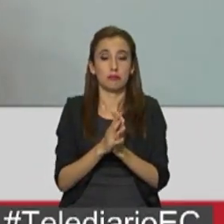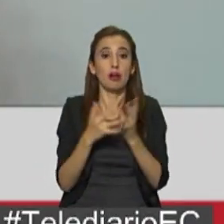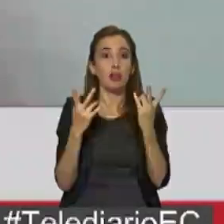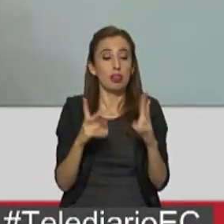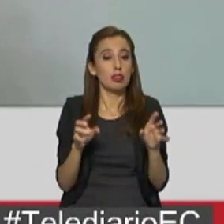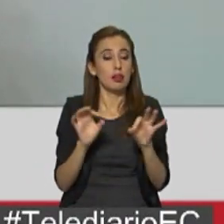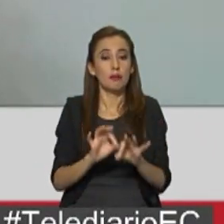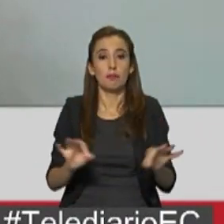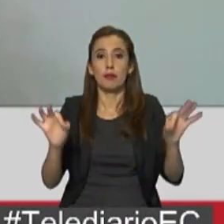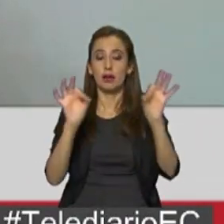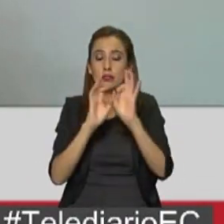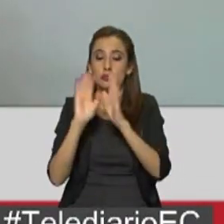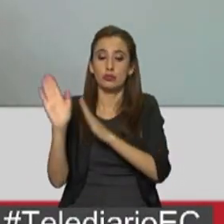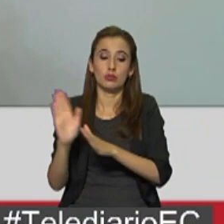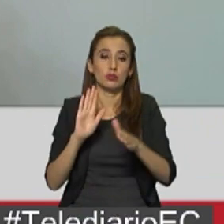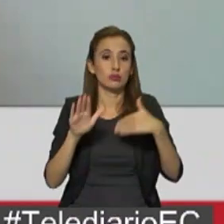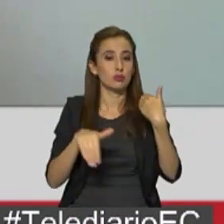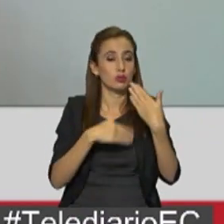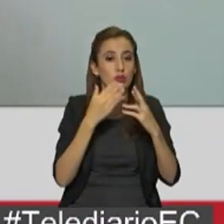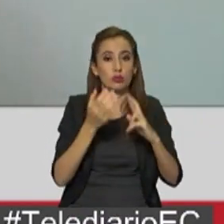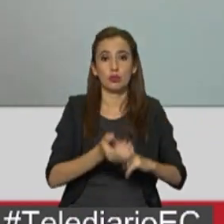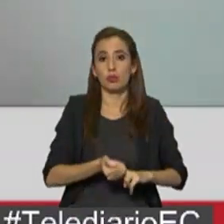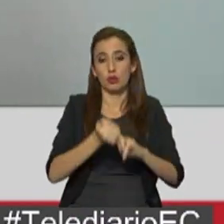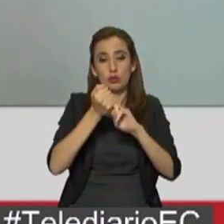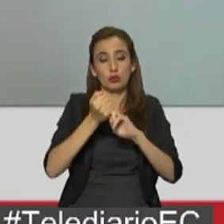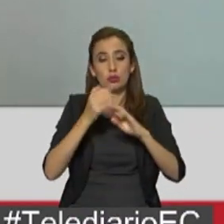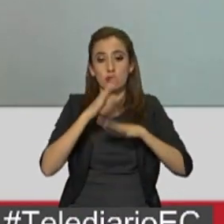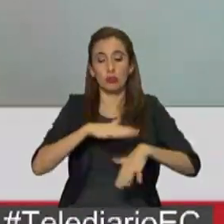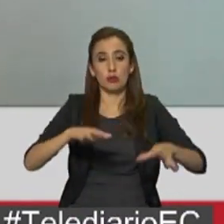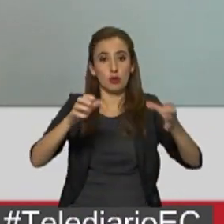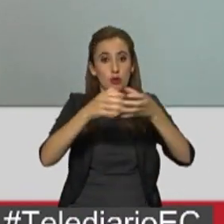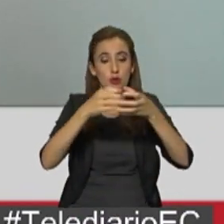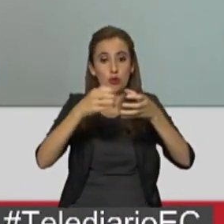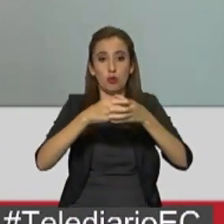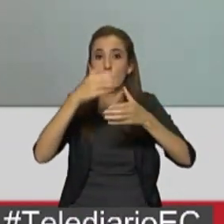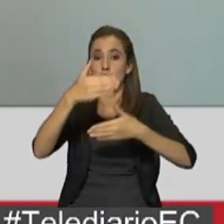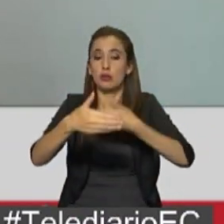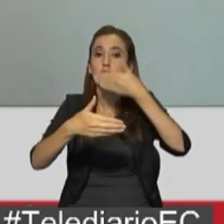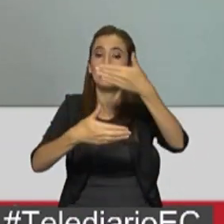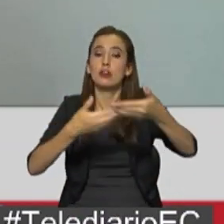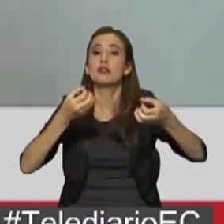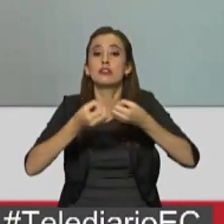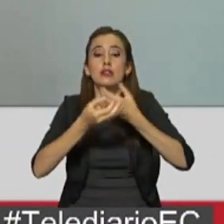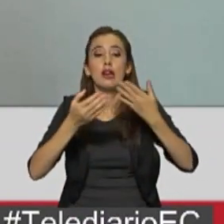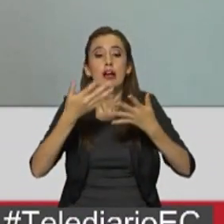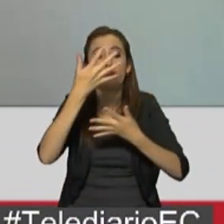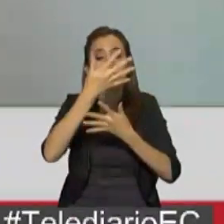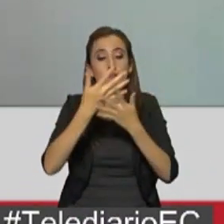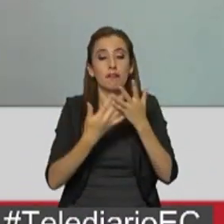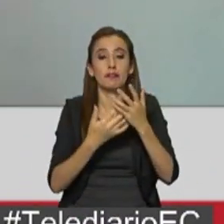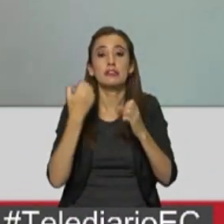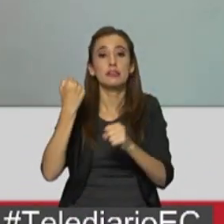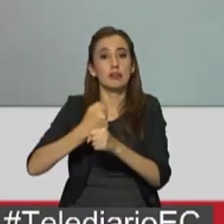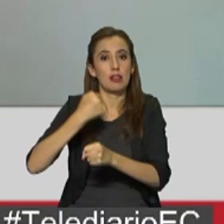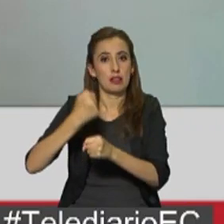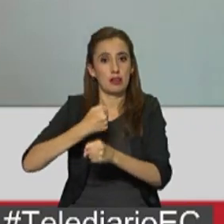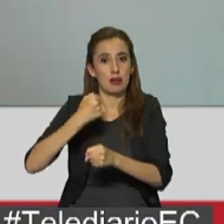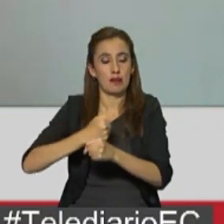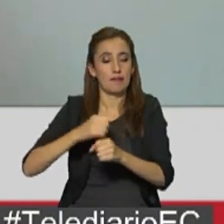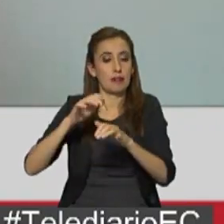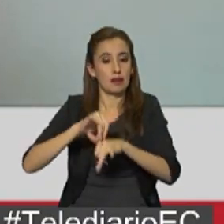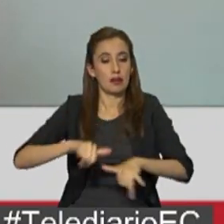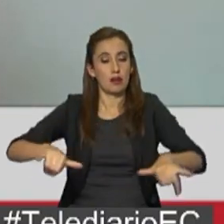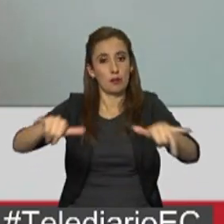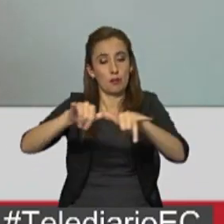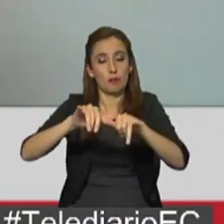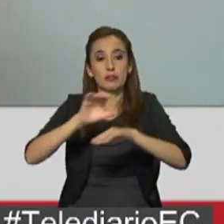bueno todos los recursos que necesitamos inclusive el coe imprime las guías las fichas de trabajo y las entregas